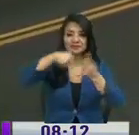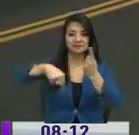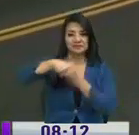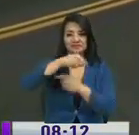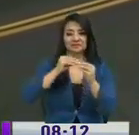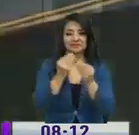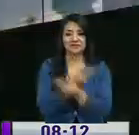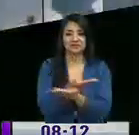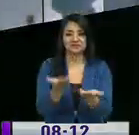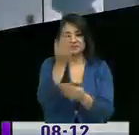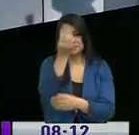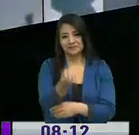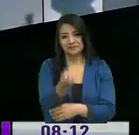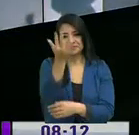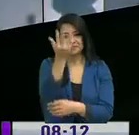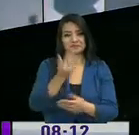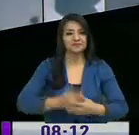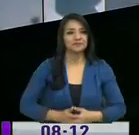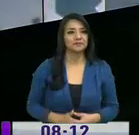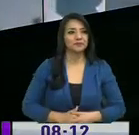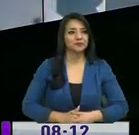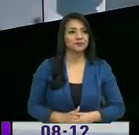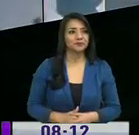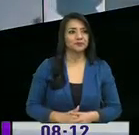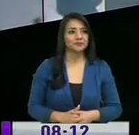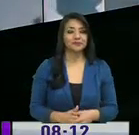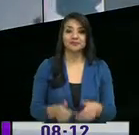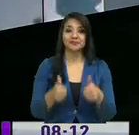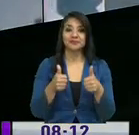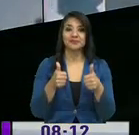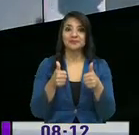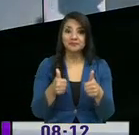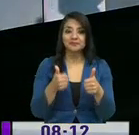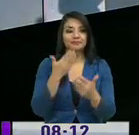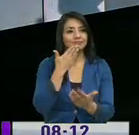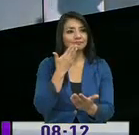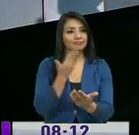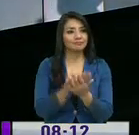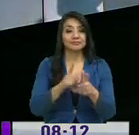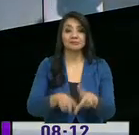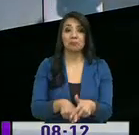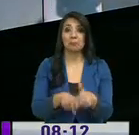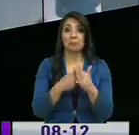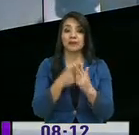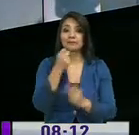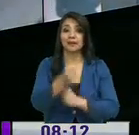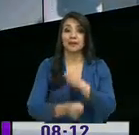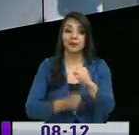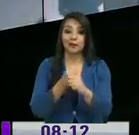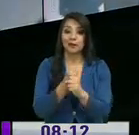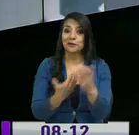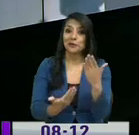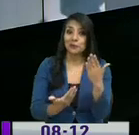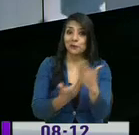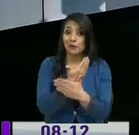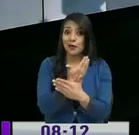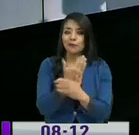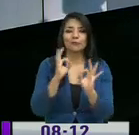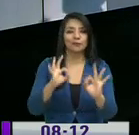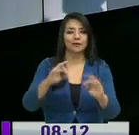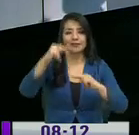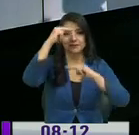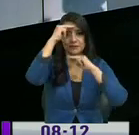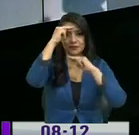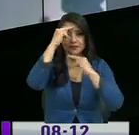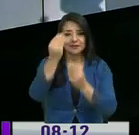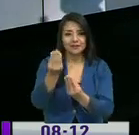con ustedes de estudios. Buenos días. Qué bueno realmente iniciar con esas buenas noticias el año. Gracias, Andreita,